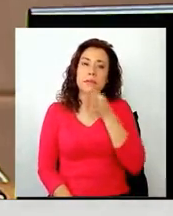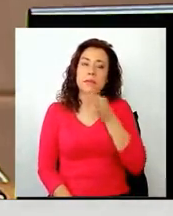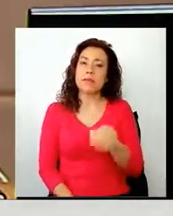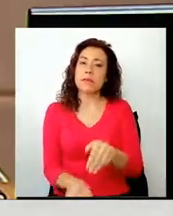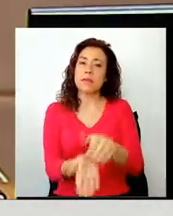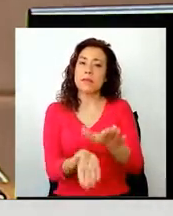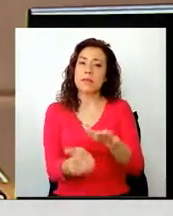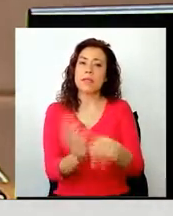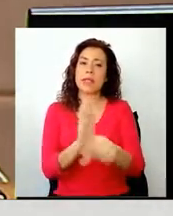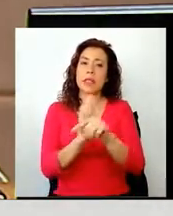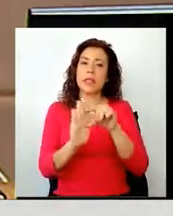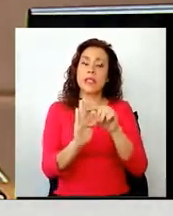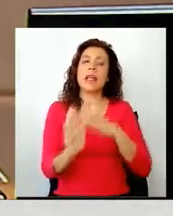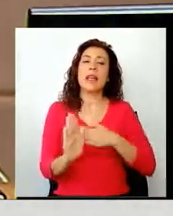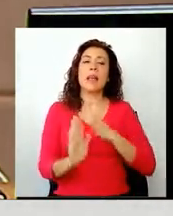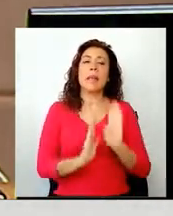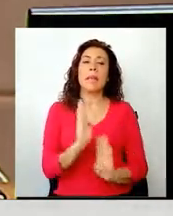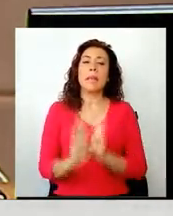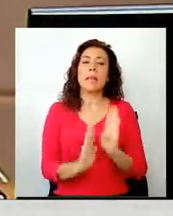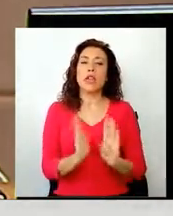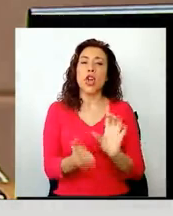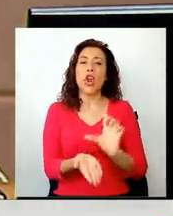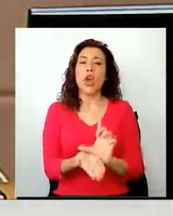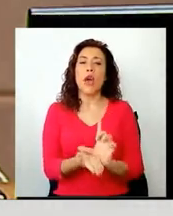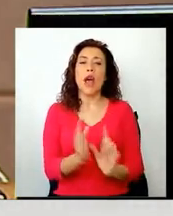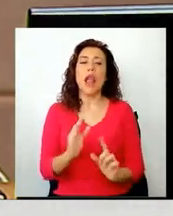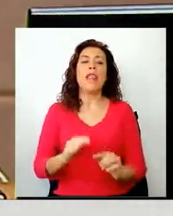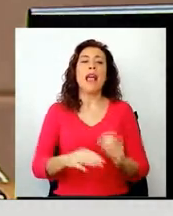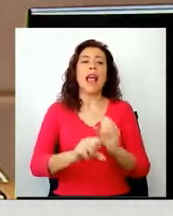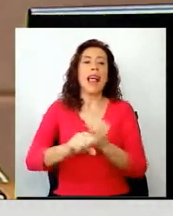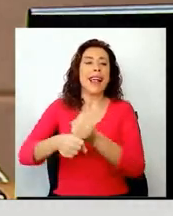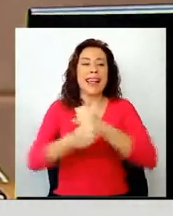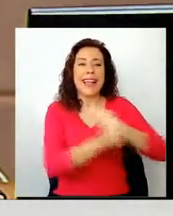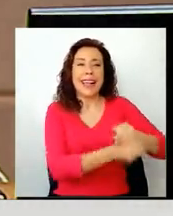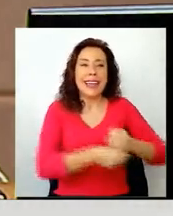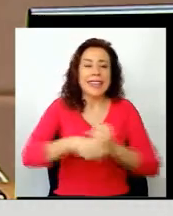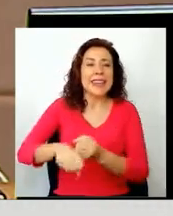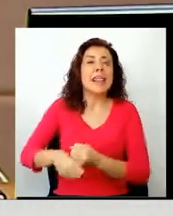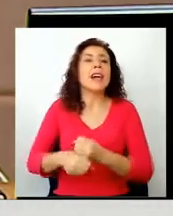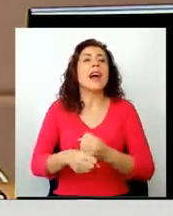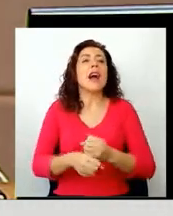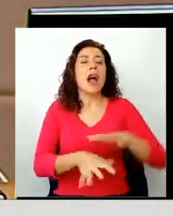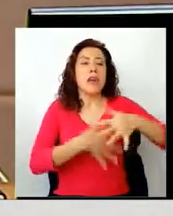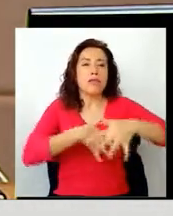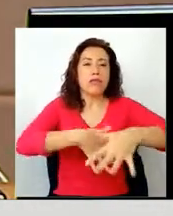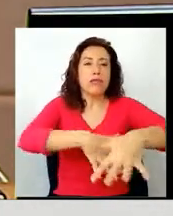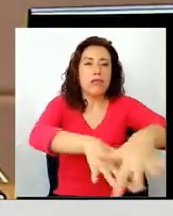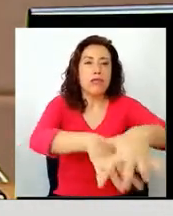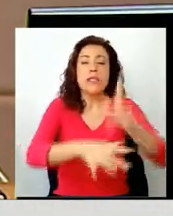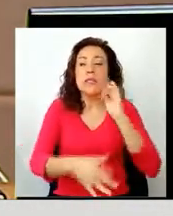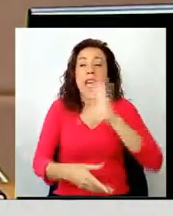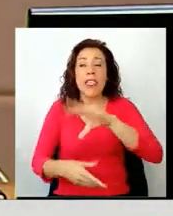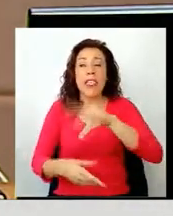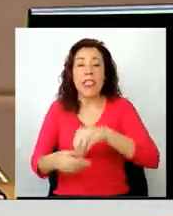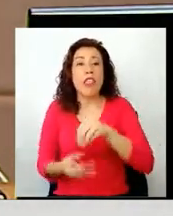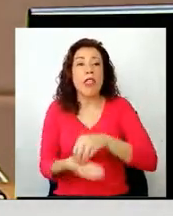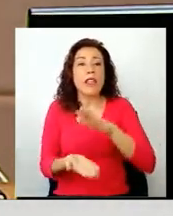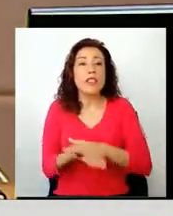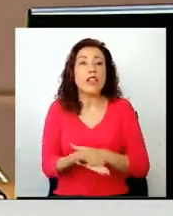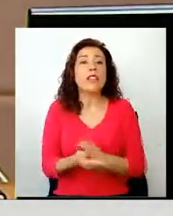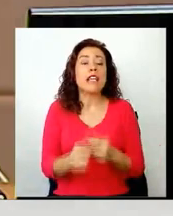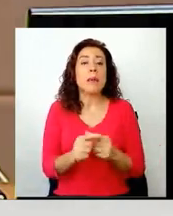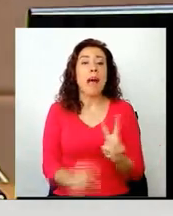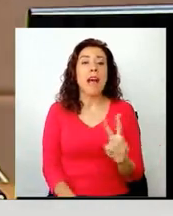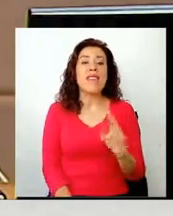que buscaba proteger a las zonas lacustres fluviales y marítimas que forman parte de las reservas de región virgen parques